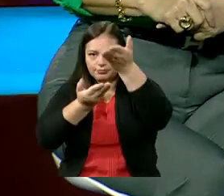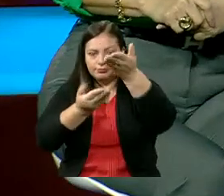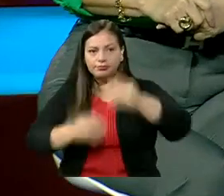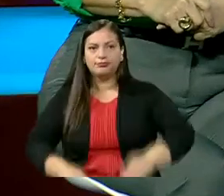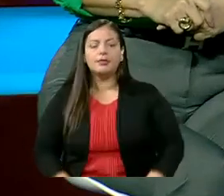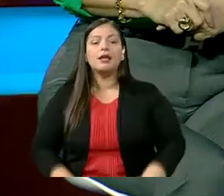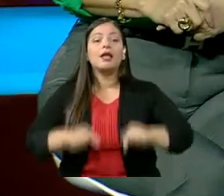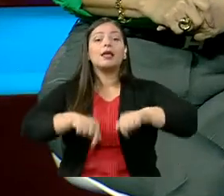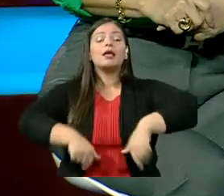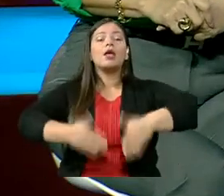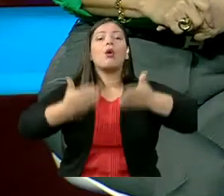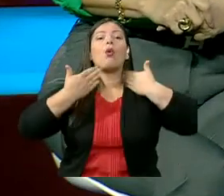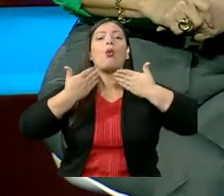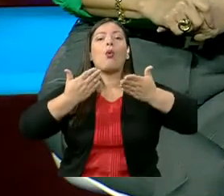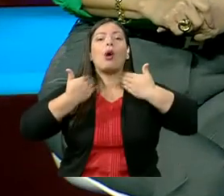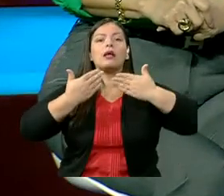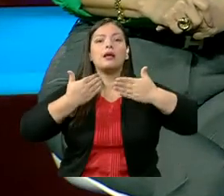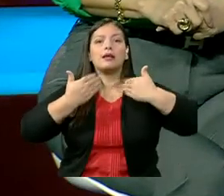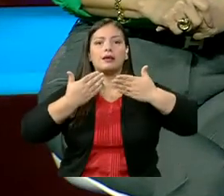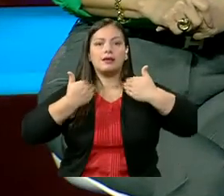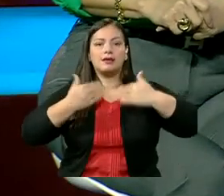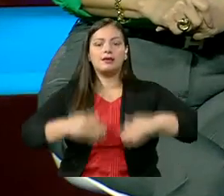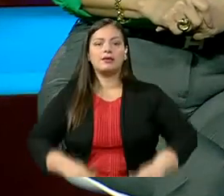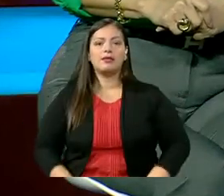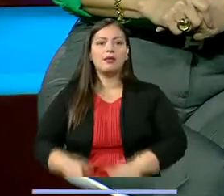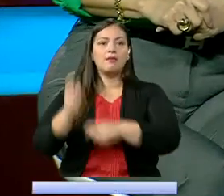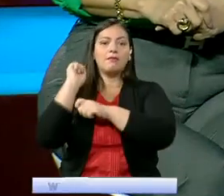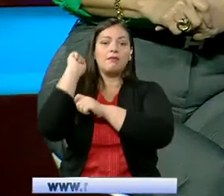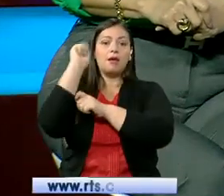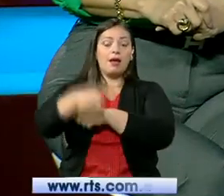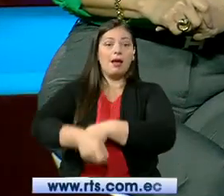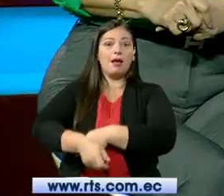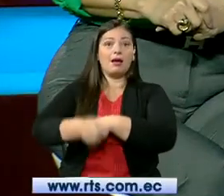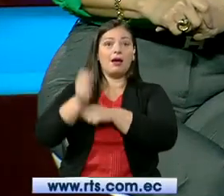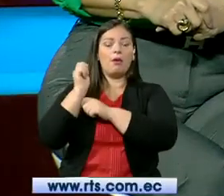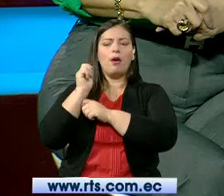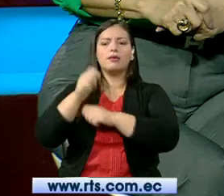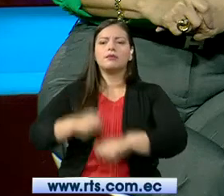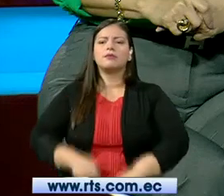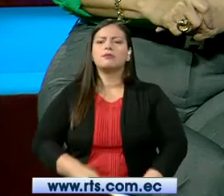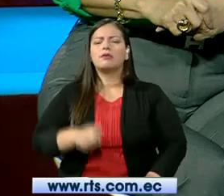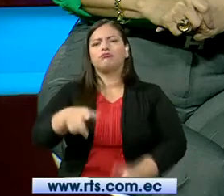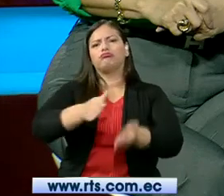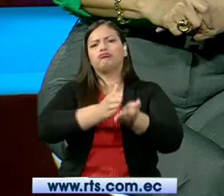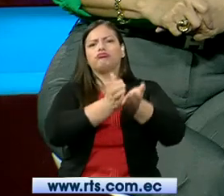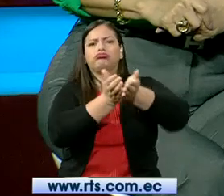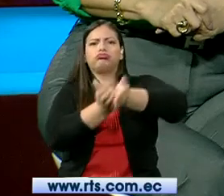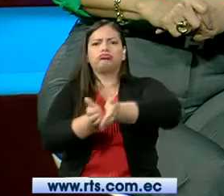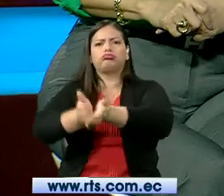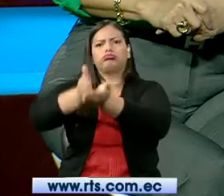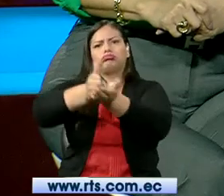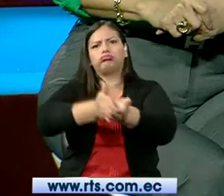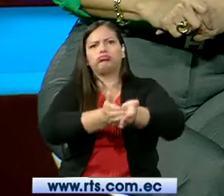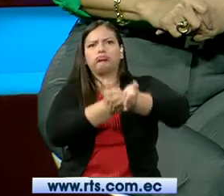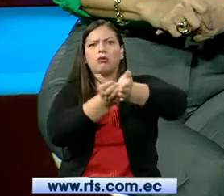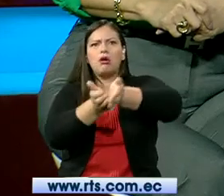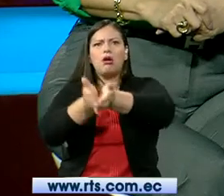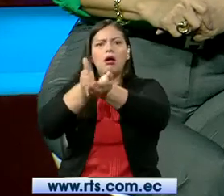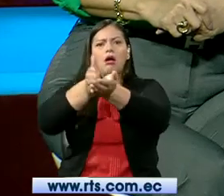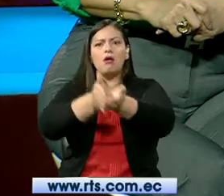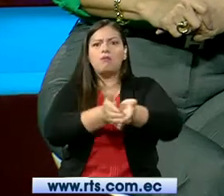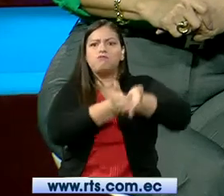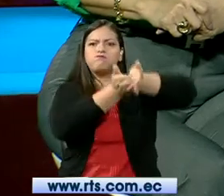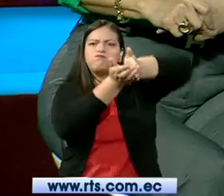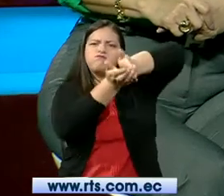una embarcación que era cargada con asfalto que iba a ser llevado a las Islas Galápagos. Se viró en un muelle cerca del sector de la